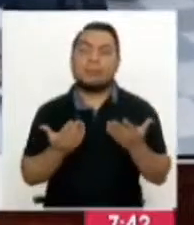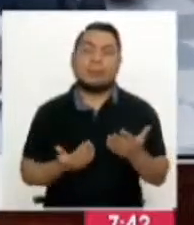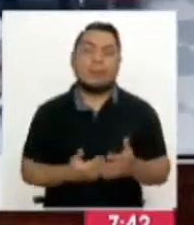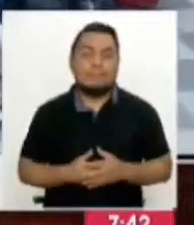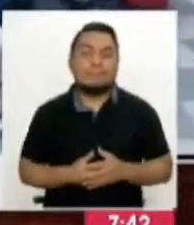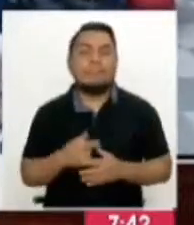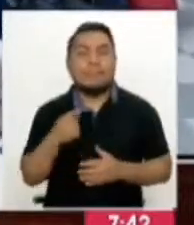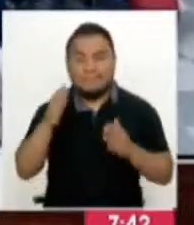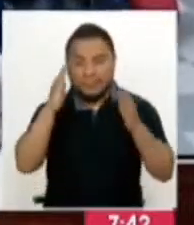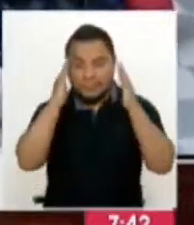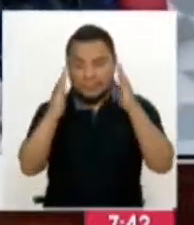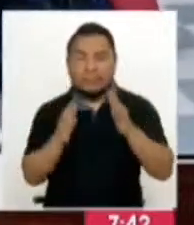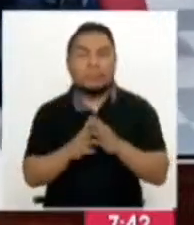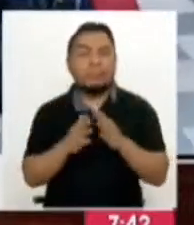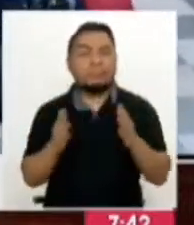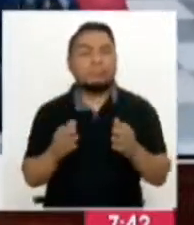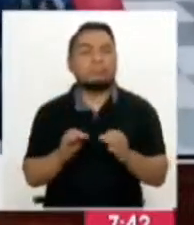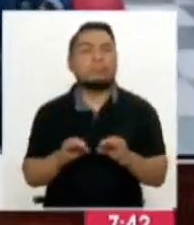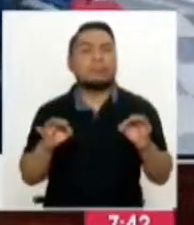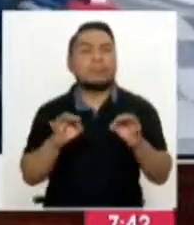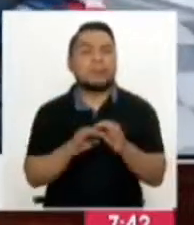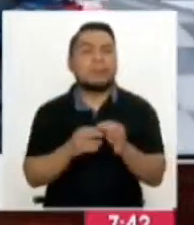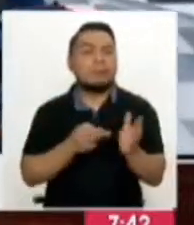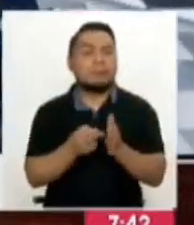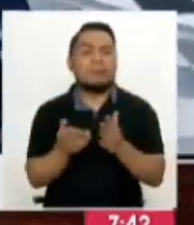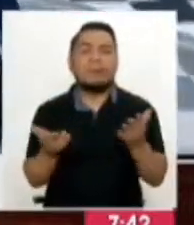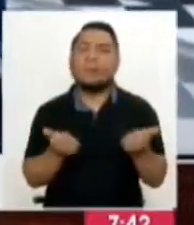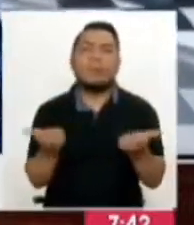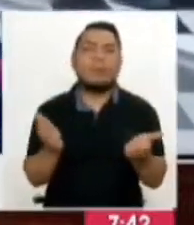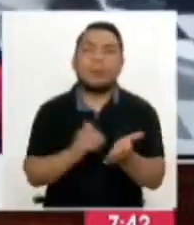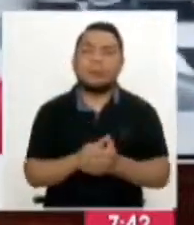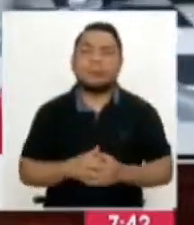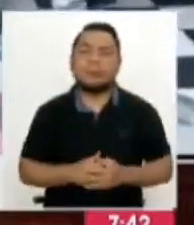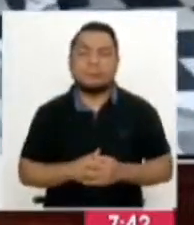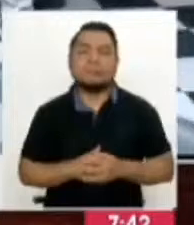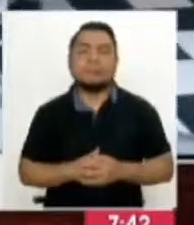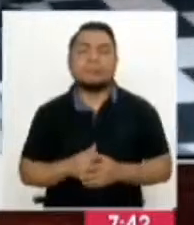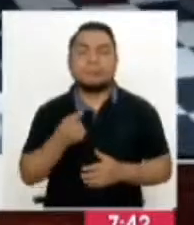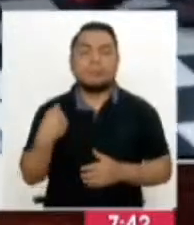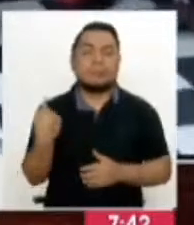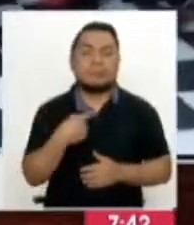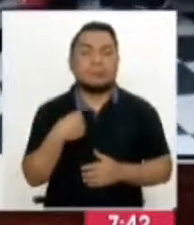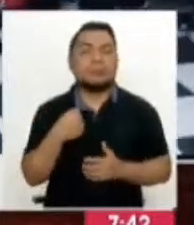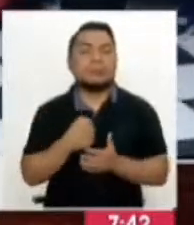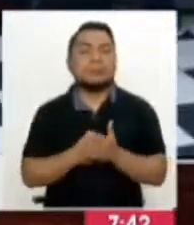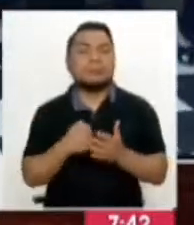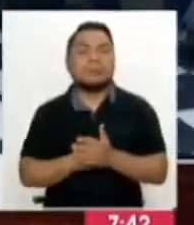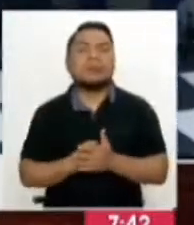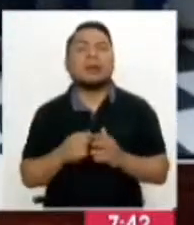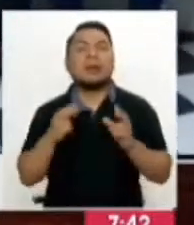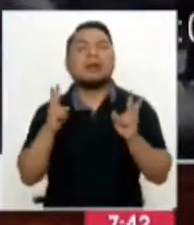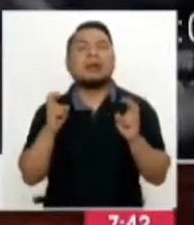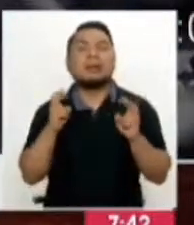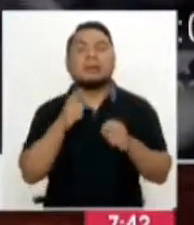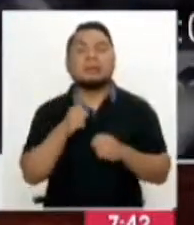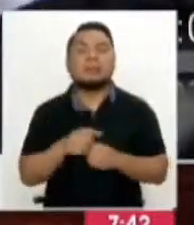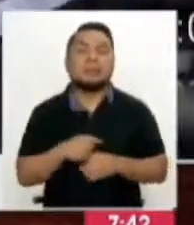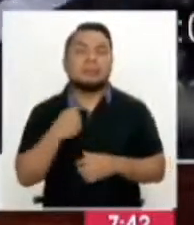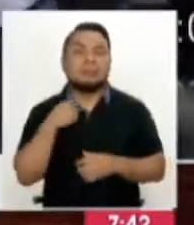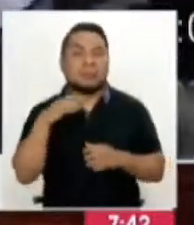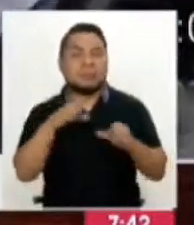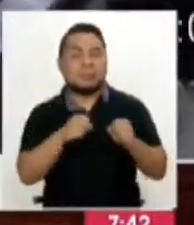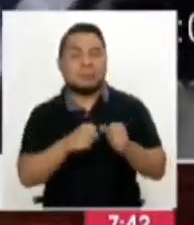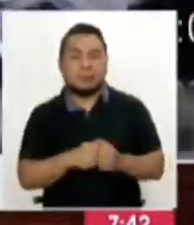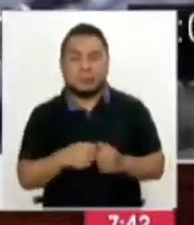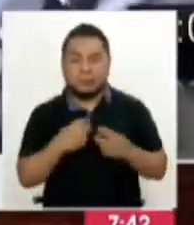decir, atendidos con mucha eficiencia, con mucha eficacia? Mire, nosotros enfrentamos temas de extorsión. Lo que tenemos que ver